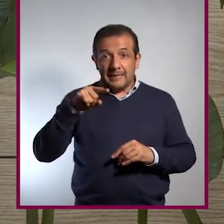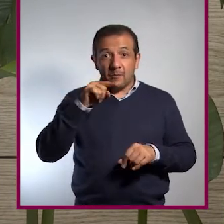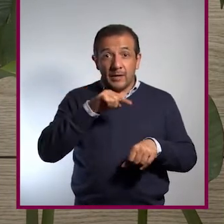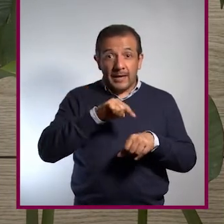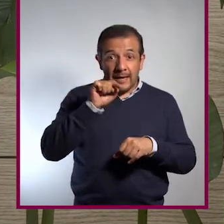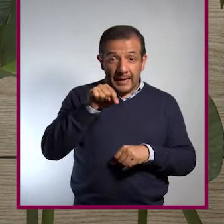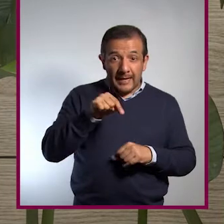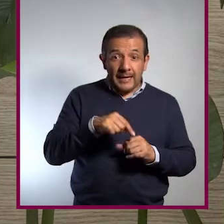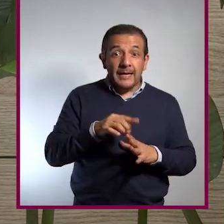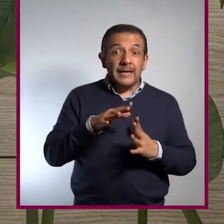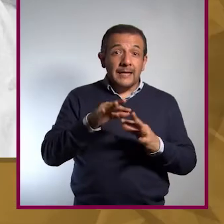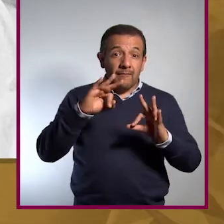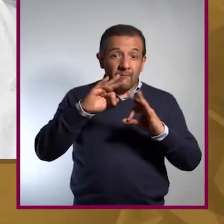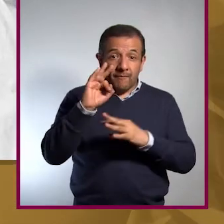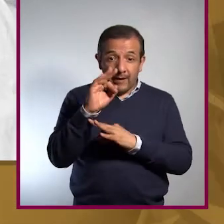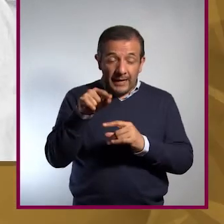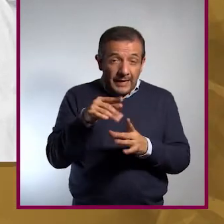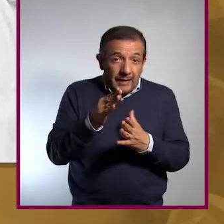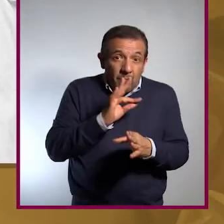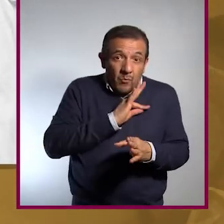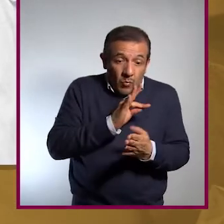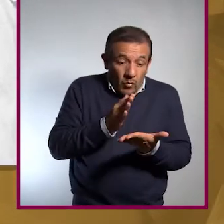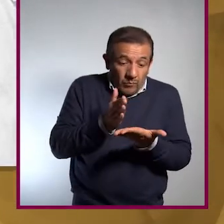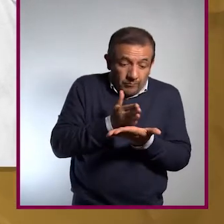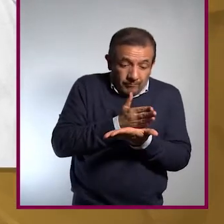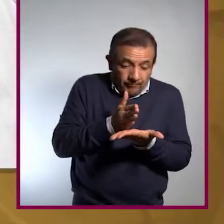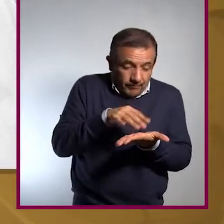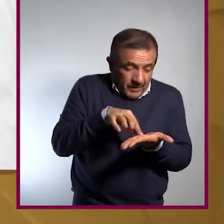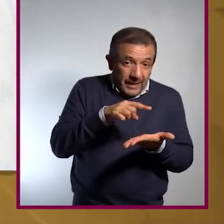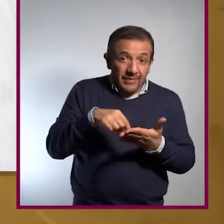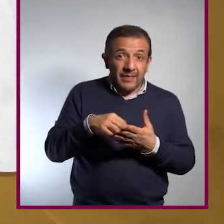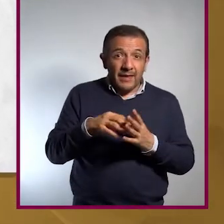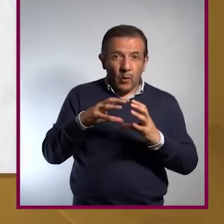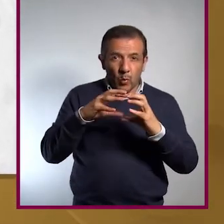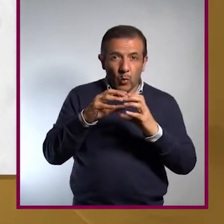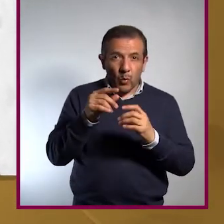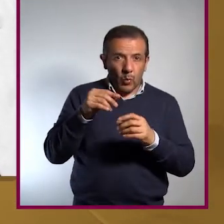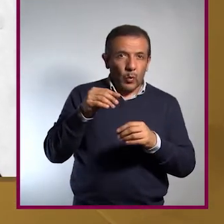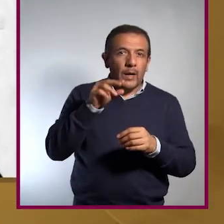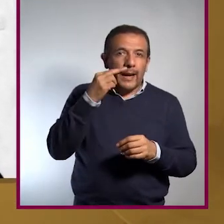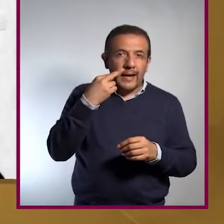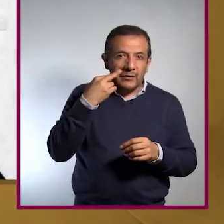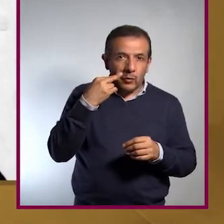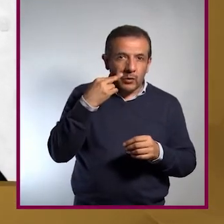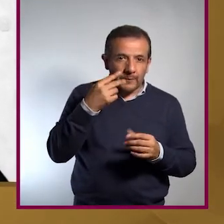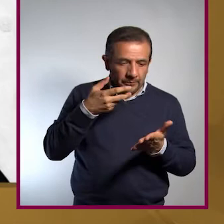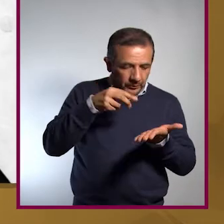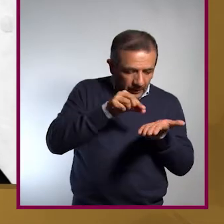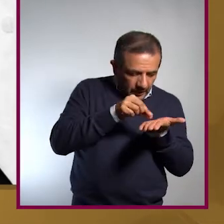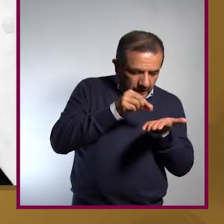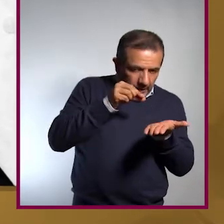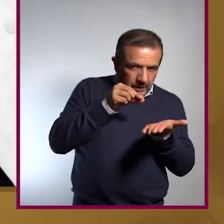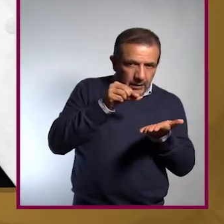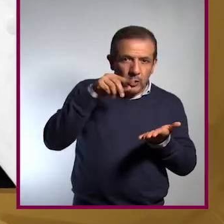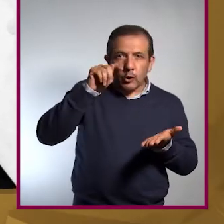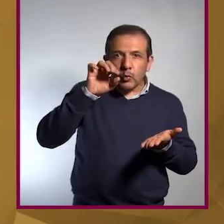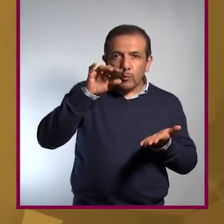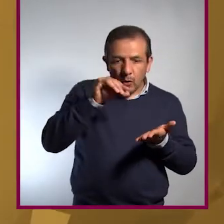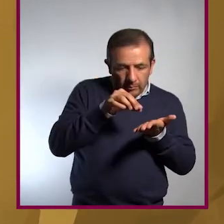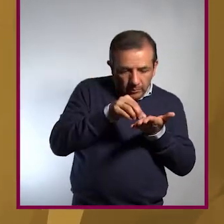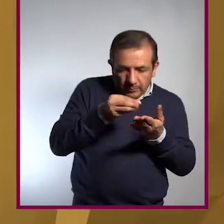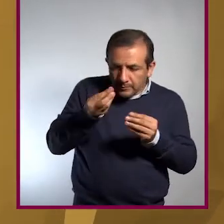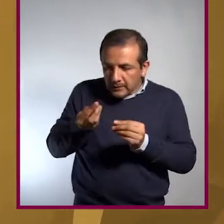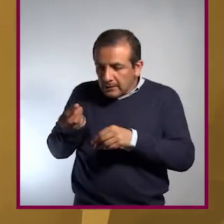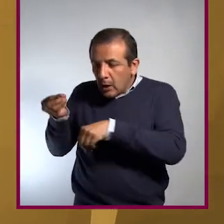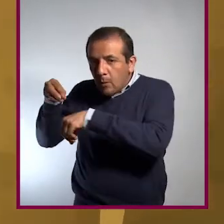los factores de crecimiento. Ella logró aislar una sustancia extraída del tumor de un ratón que, al implantarlo en un embrión